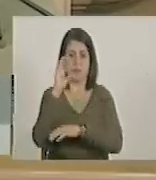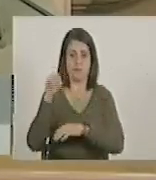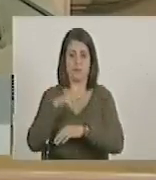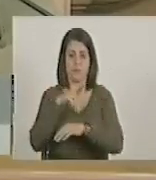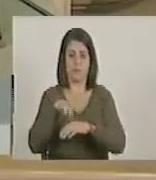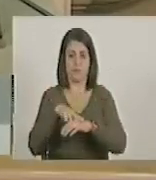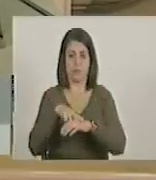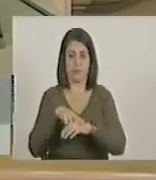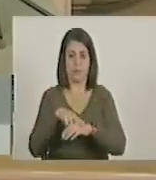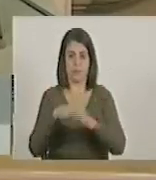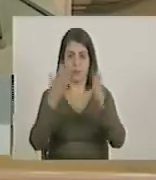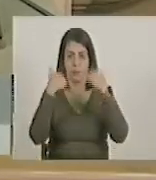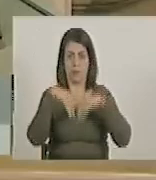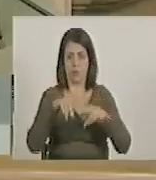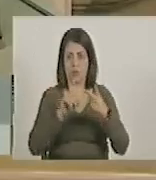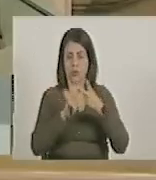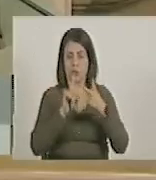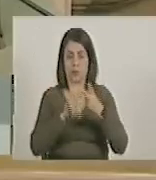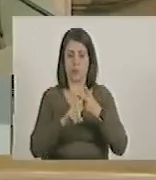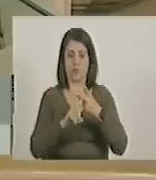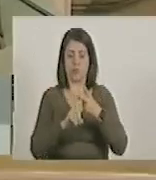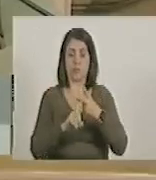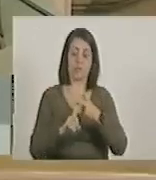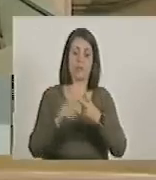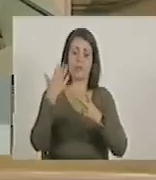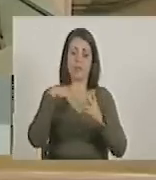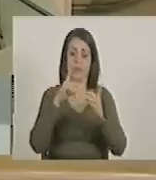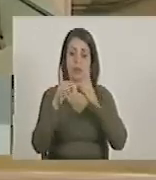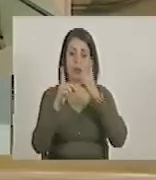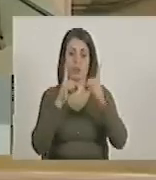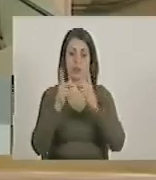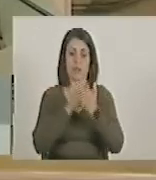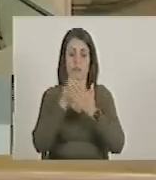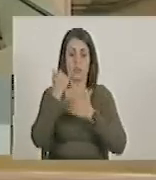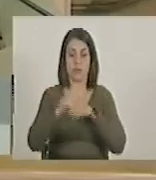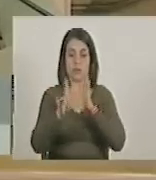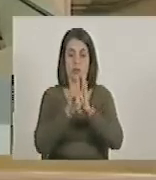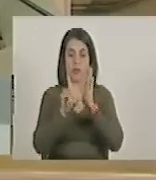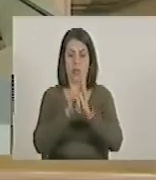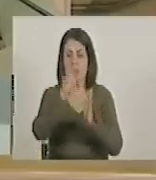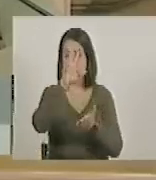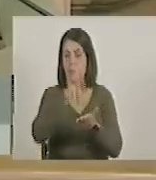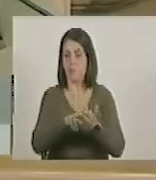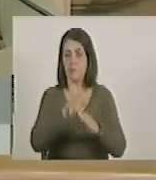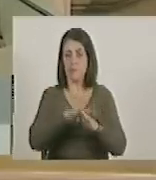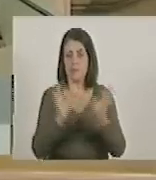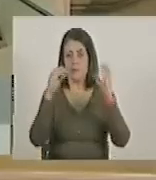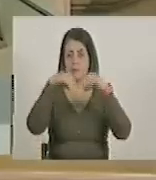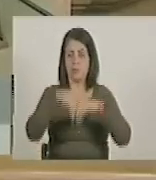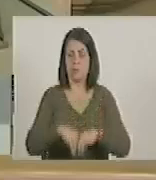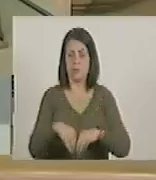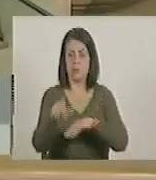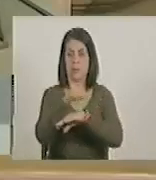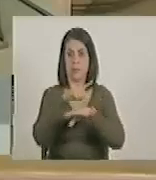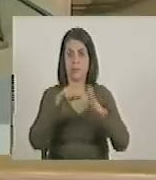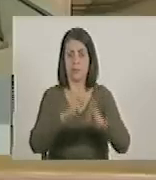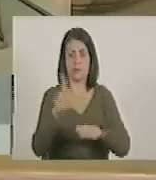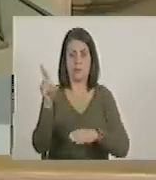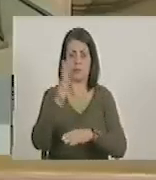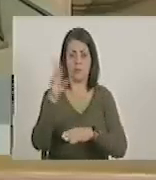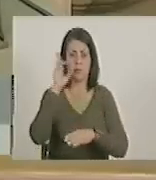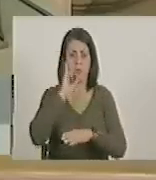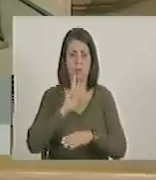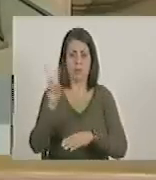Asamblea Nacional. Punto número 2. Segunda discusión del proyecto de ley aprobatoria del acuerdo entre el Gobierno de la